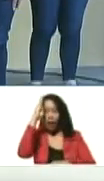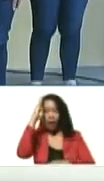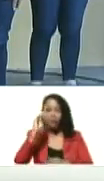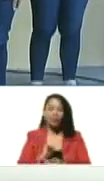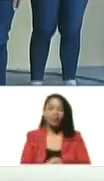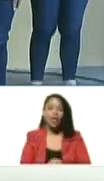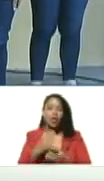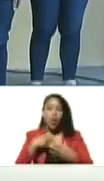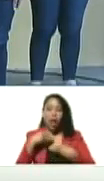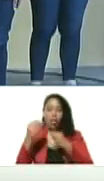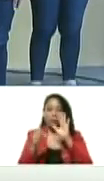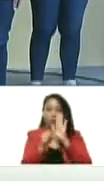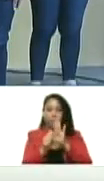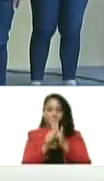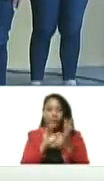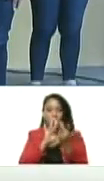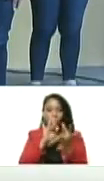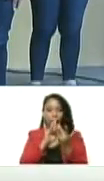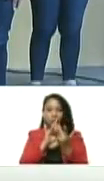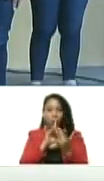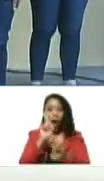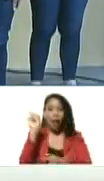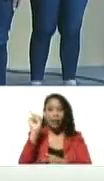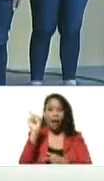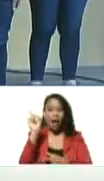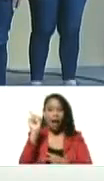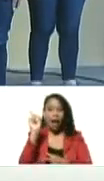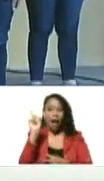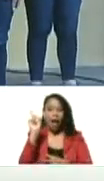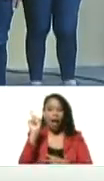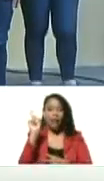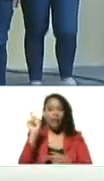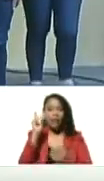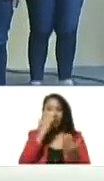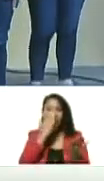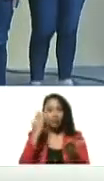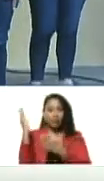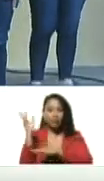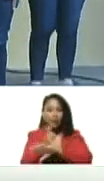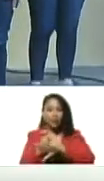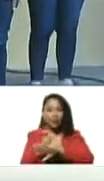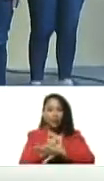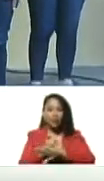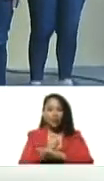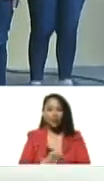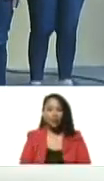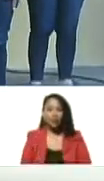le doy el pase a Villa de Cura. Adelante, gobernadora.